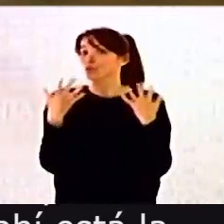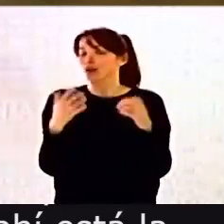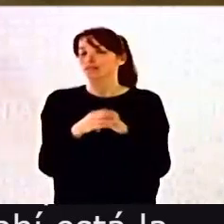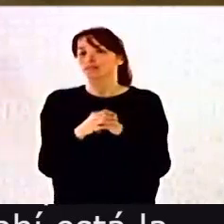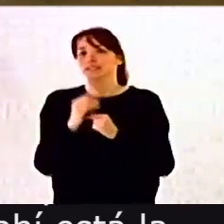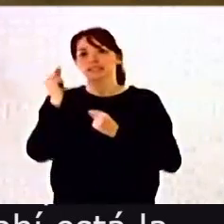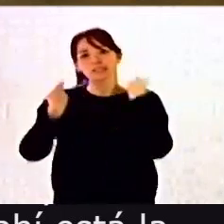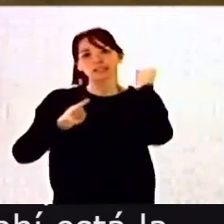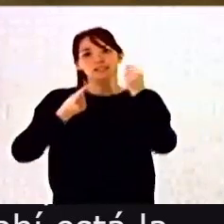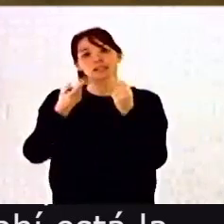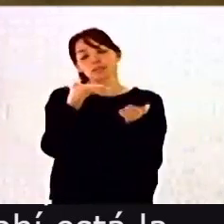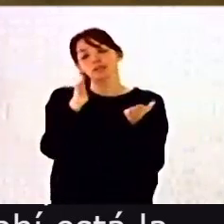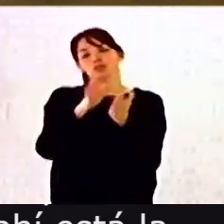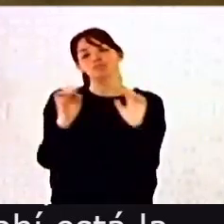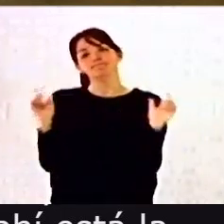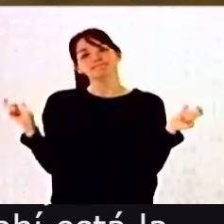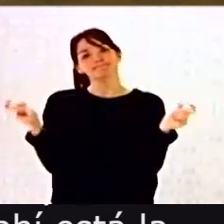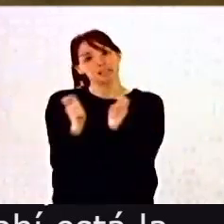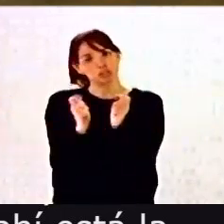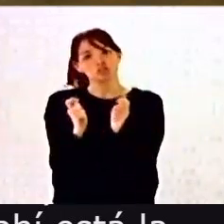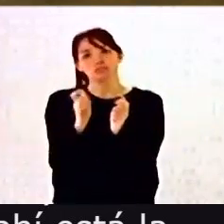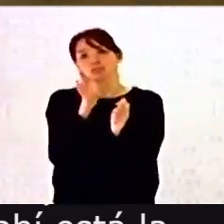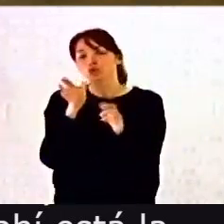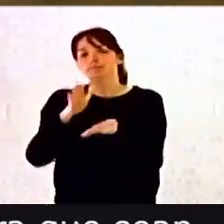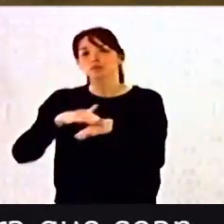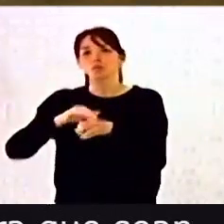menos afectadas por el COVID-19.